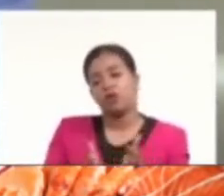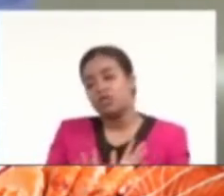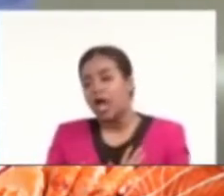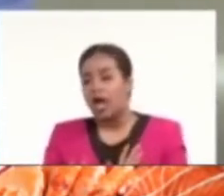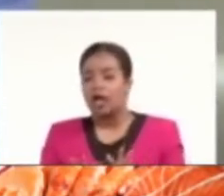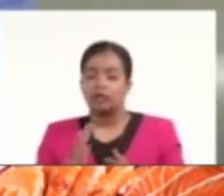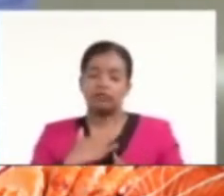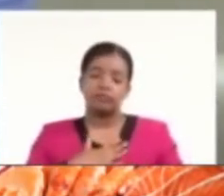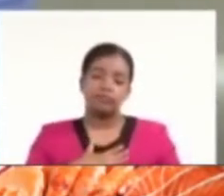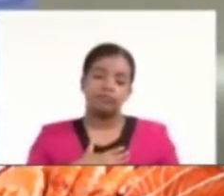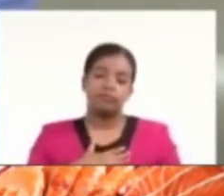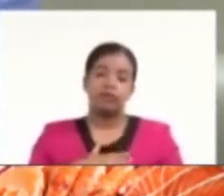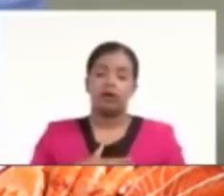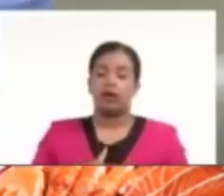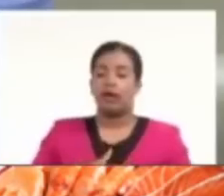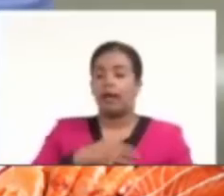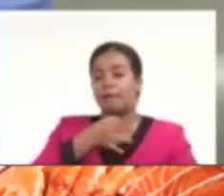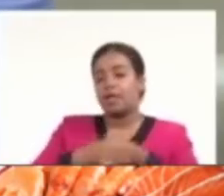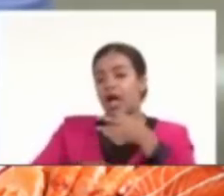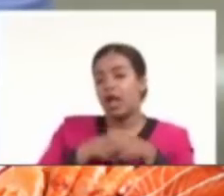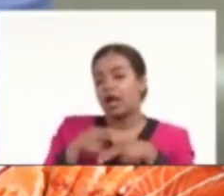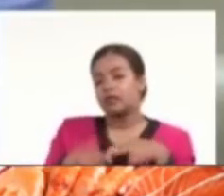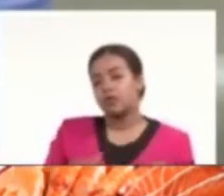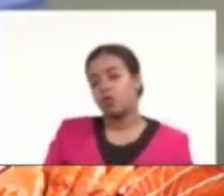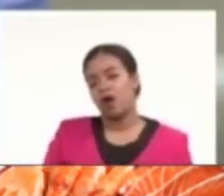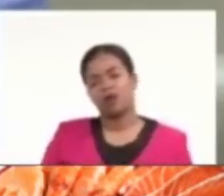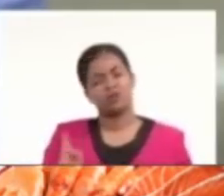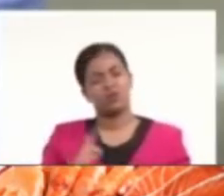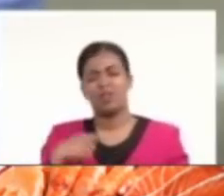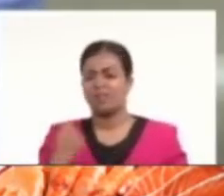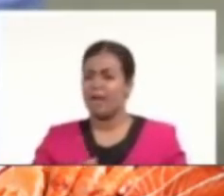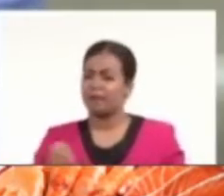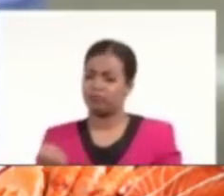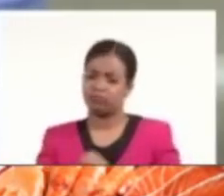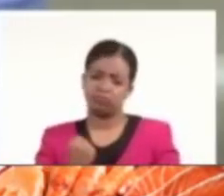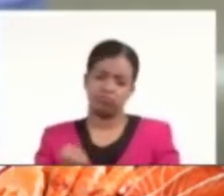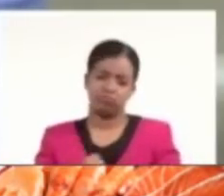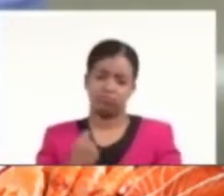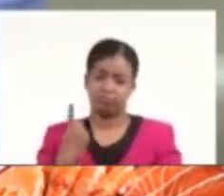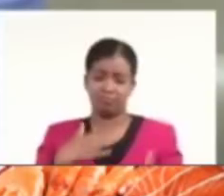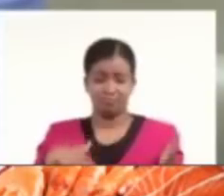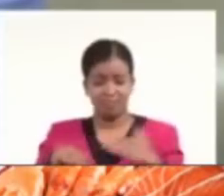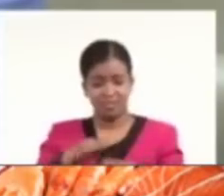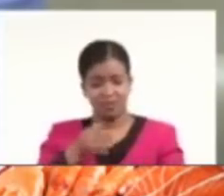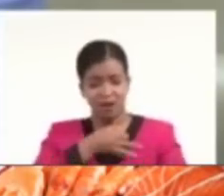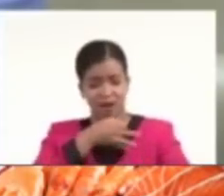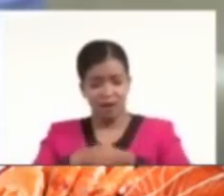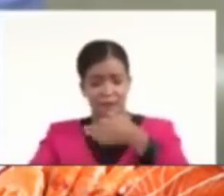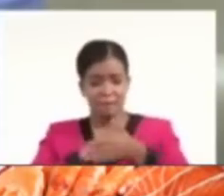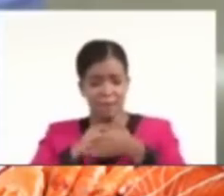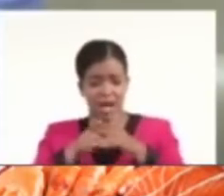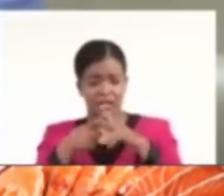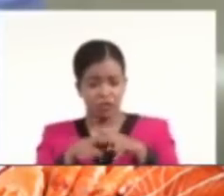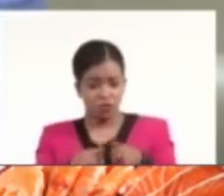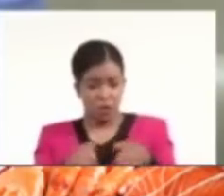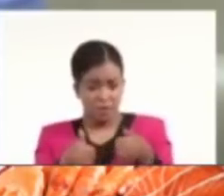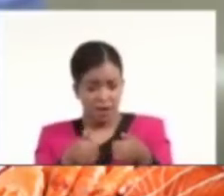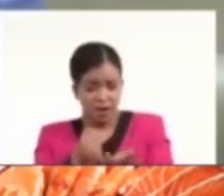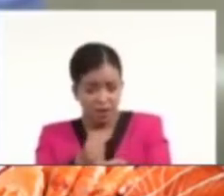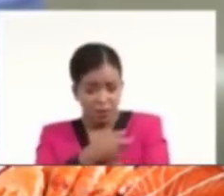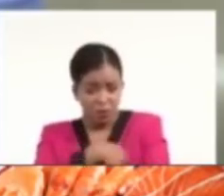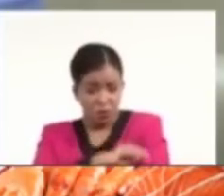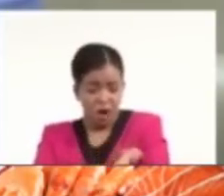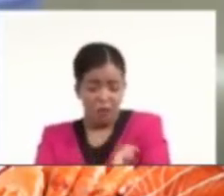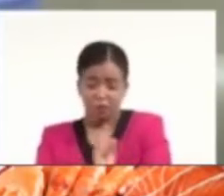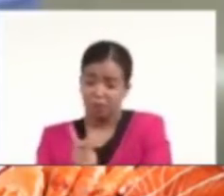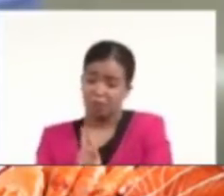detenemos a explicar todo lo que hemos hecho, pero como bien decía el primer ministro, muchos de esos planes no resuelven las necesidades de